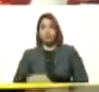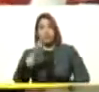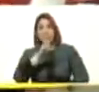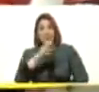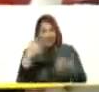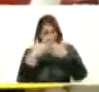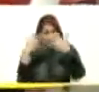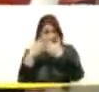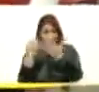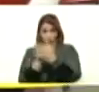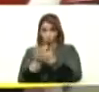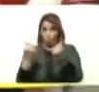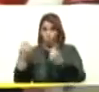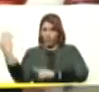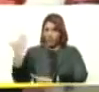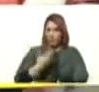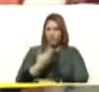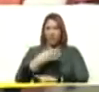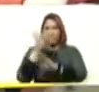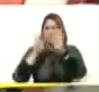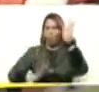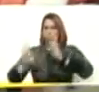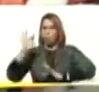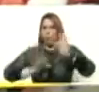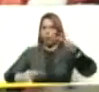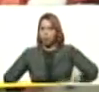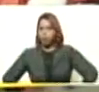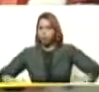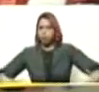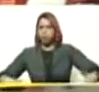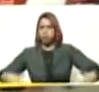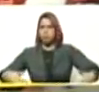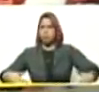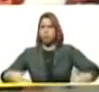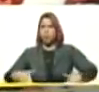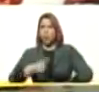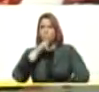económica nos han impuesto fórmulas capitalistas salvajes.